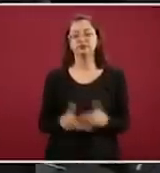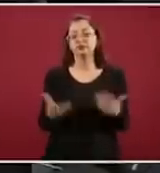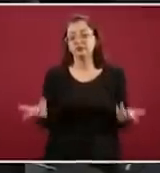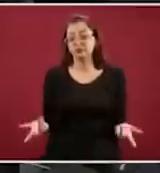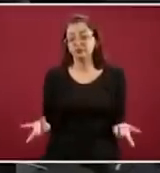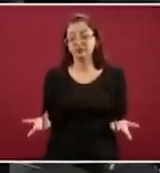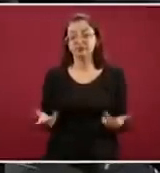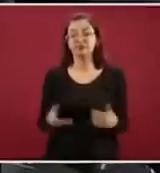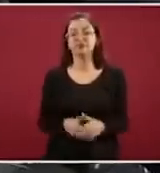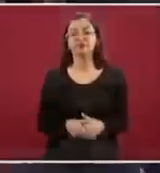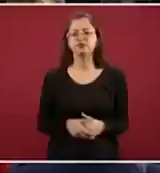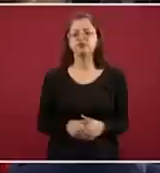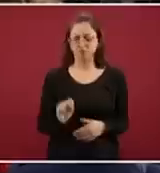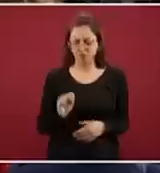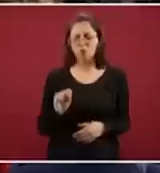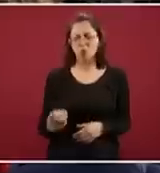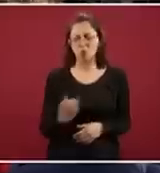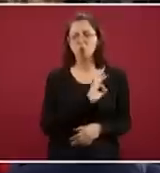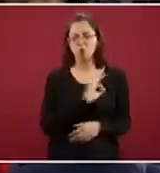Entonces, sí se puede.